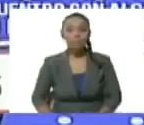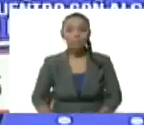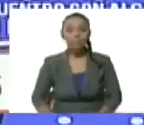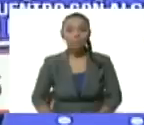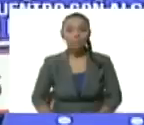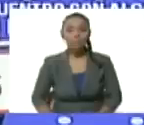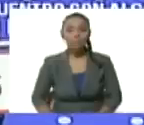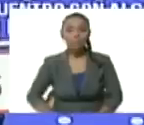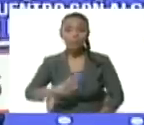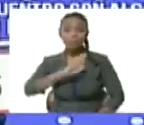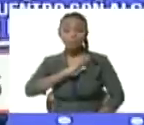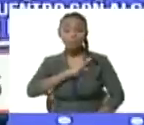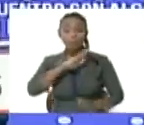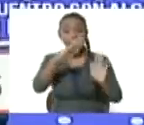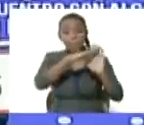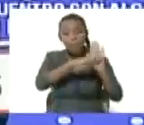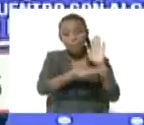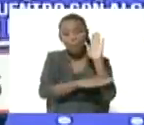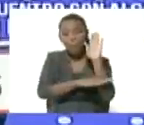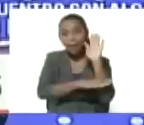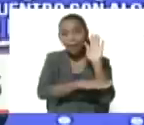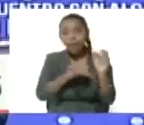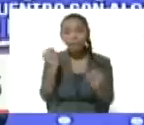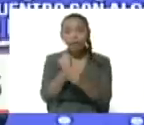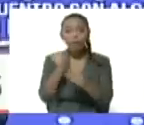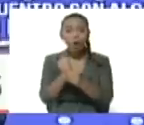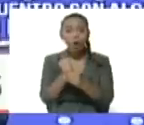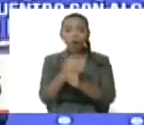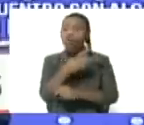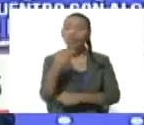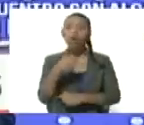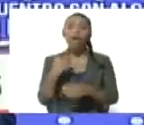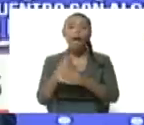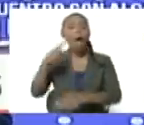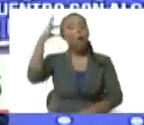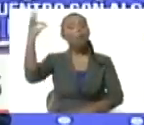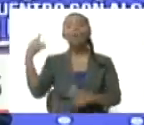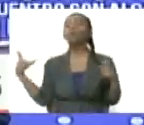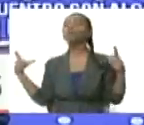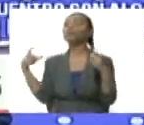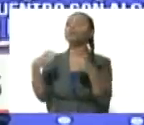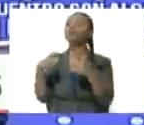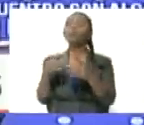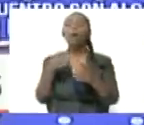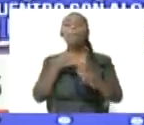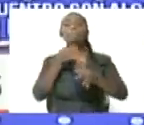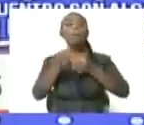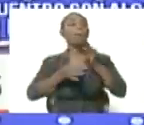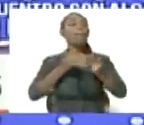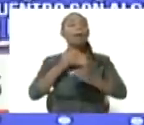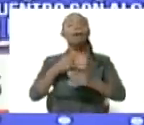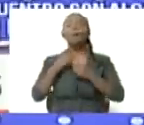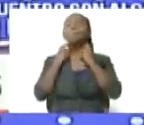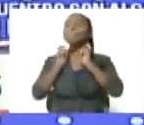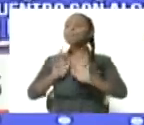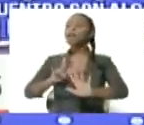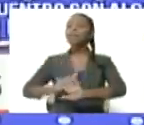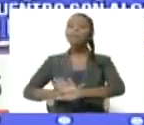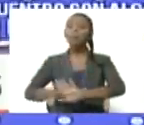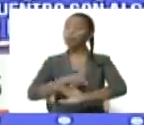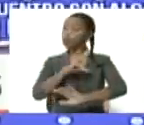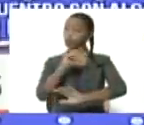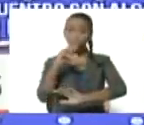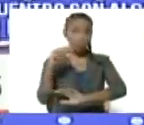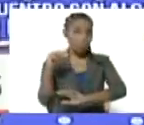Y que tenga una agenda de trabajo. No es un consejo para reunirse, no para perder tiempo, no es un consejo para reunirse,